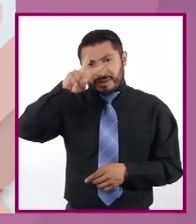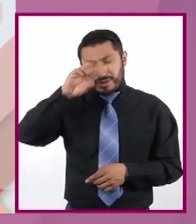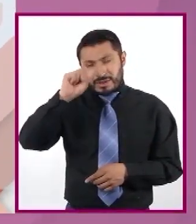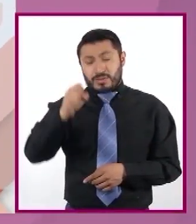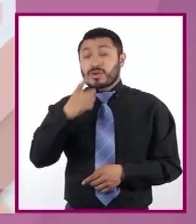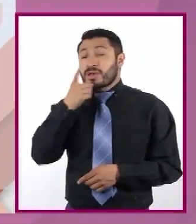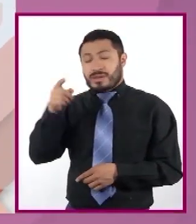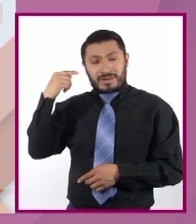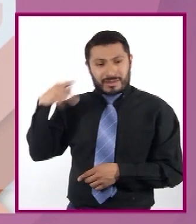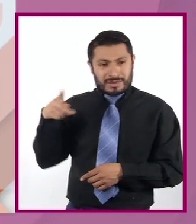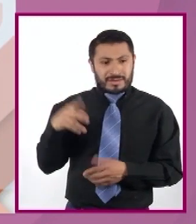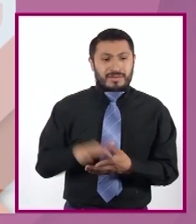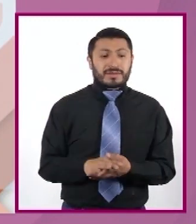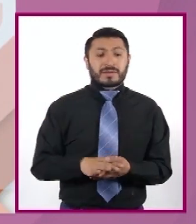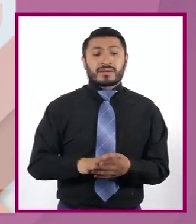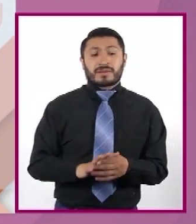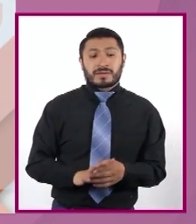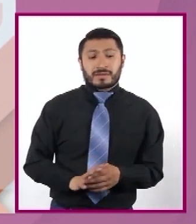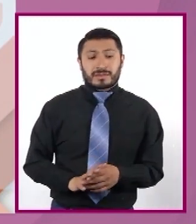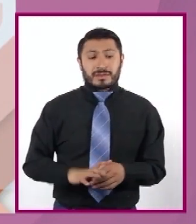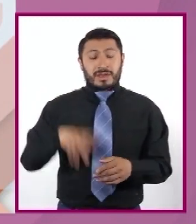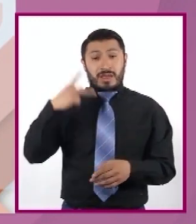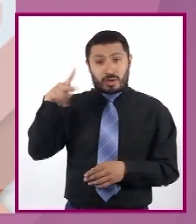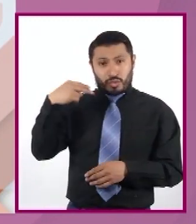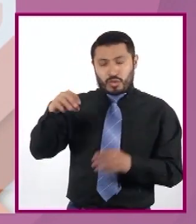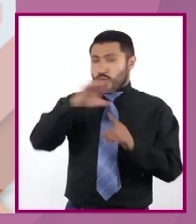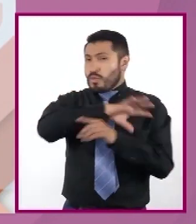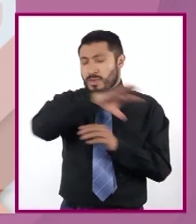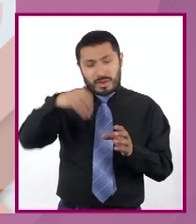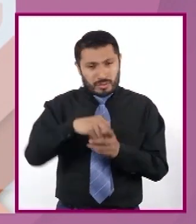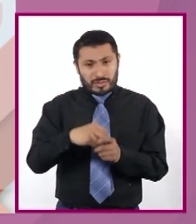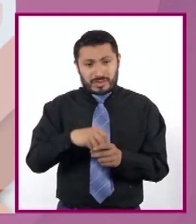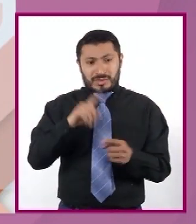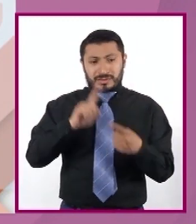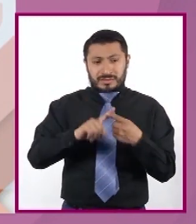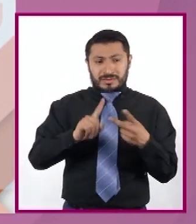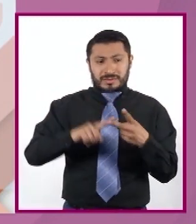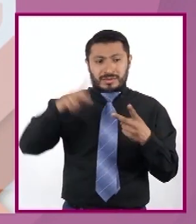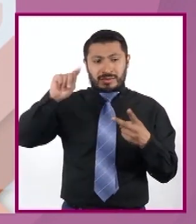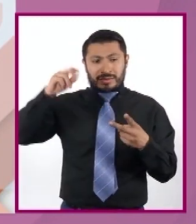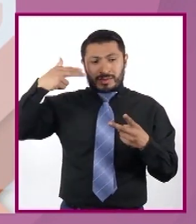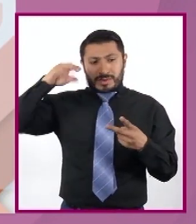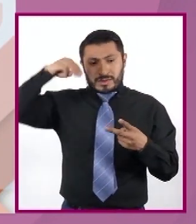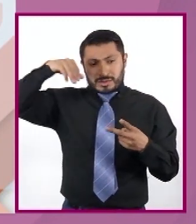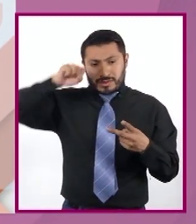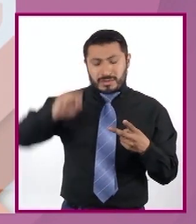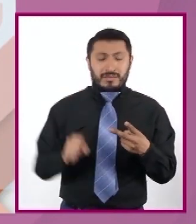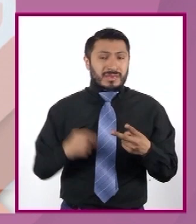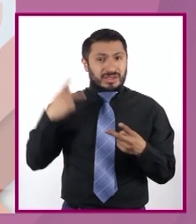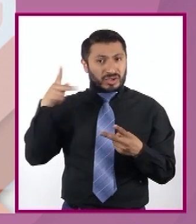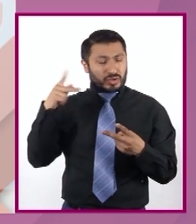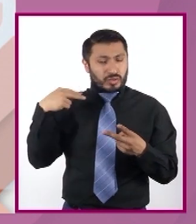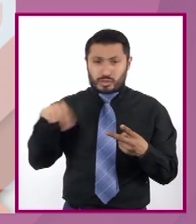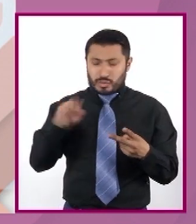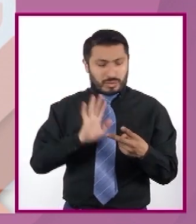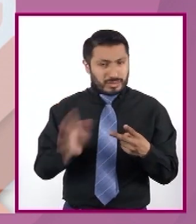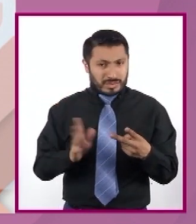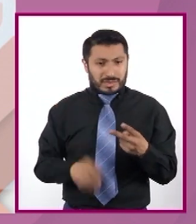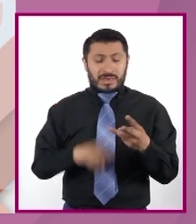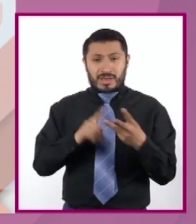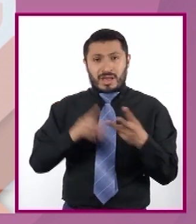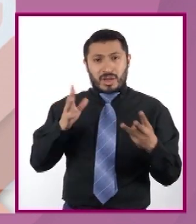como Thomas Alva Edison, indica su nombre completo. Thomas, manera sencilla de decir solo su nombre. Futuro